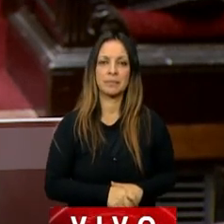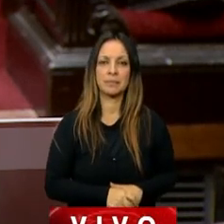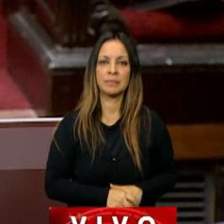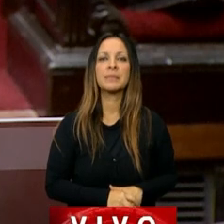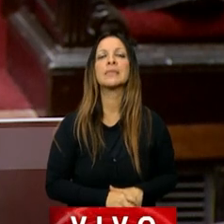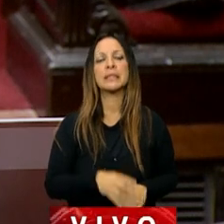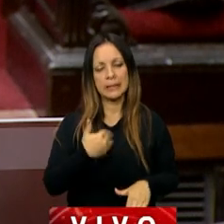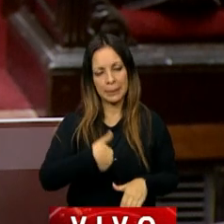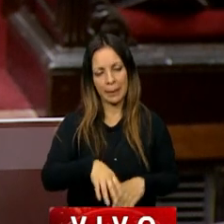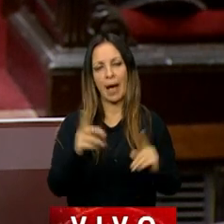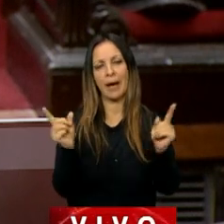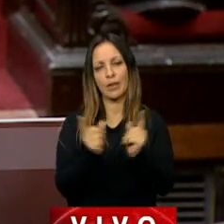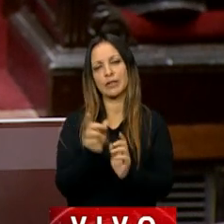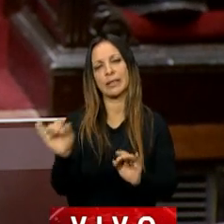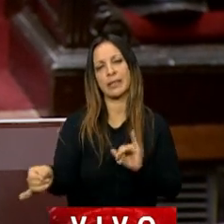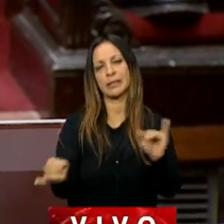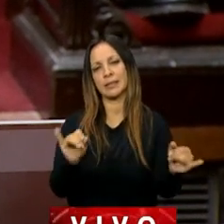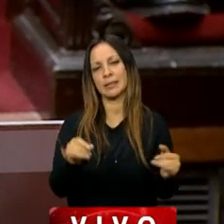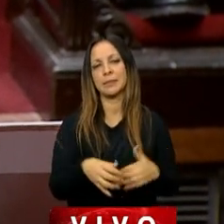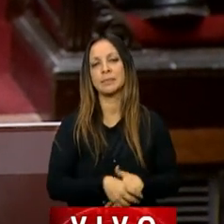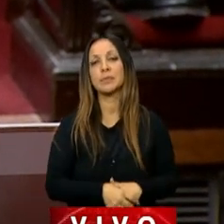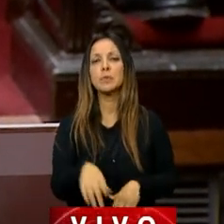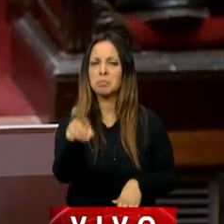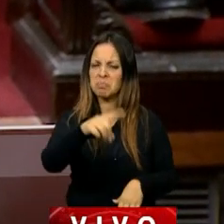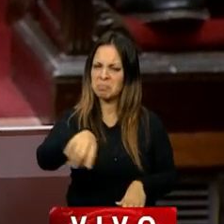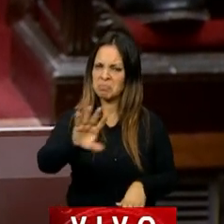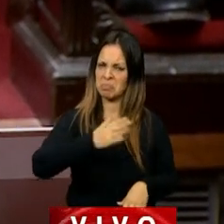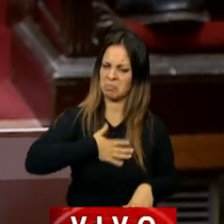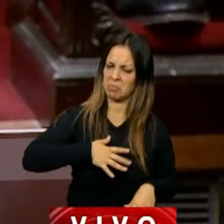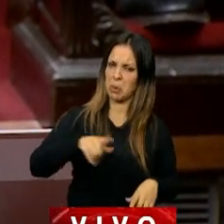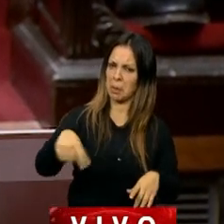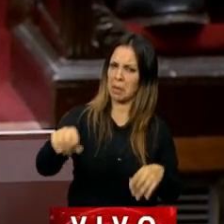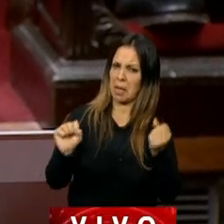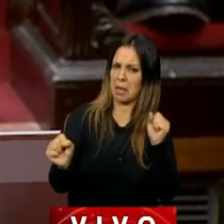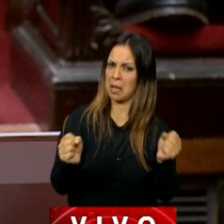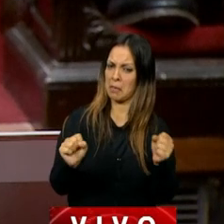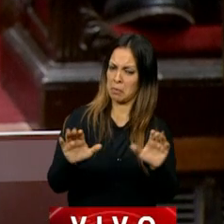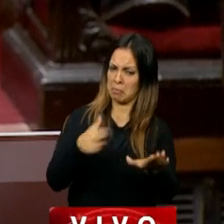Vamos redondeando, cómo no. Gracias. Quédense tranquilos, no se pongan tan nerviosos.